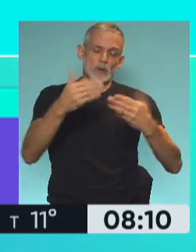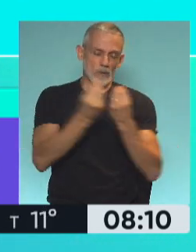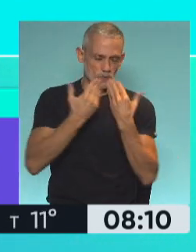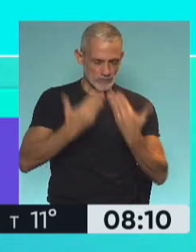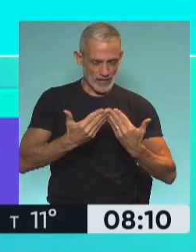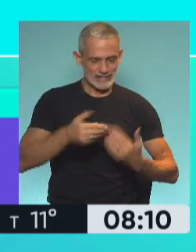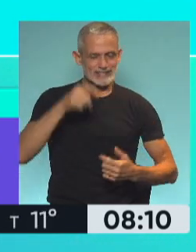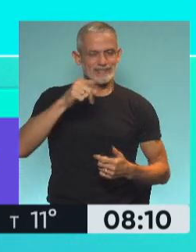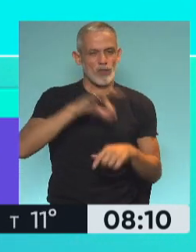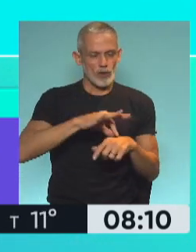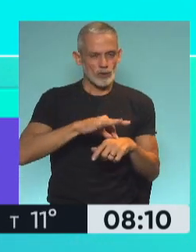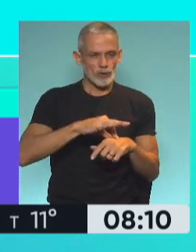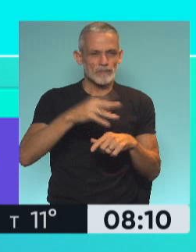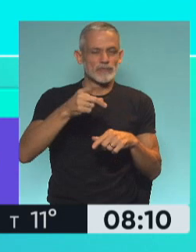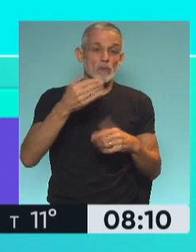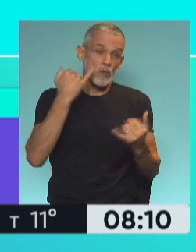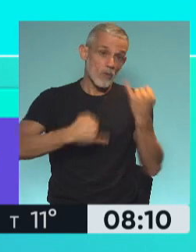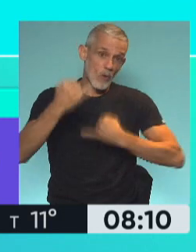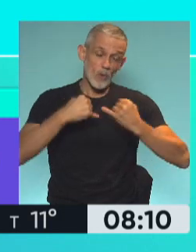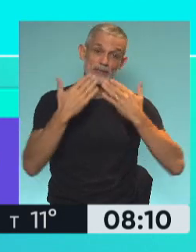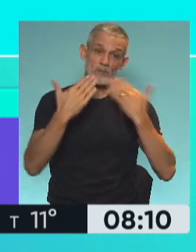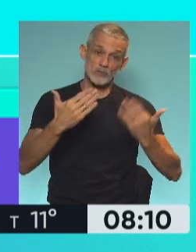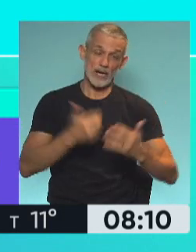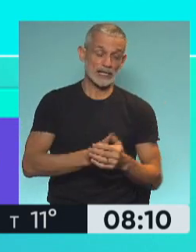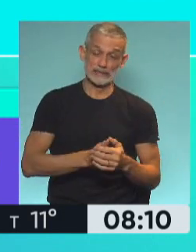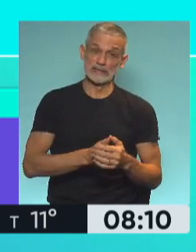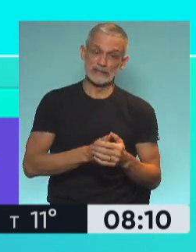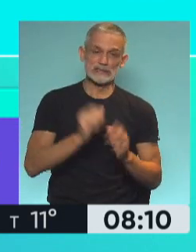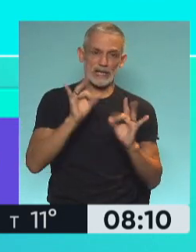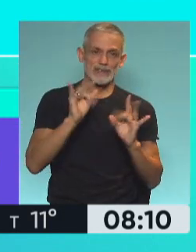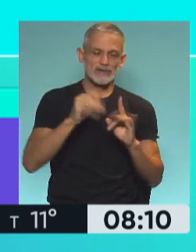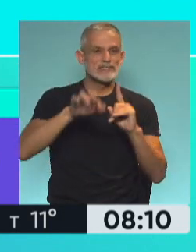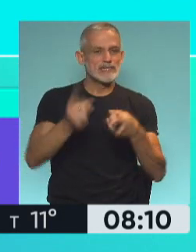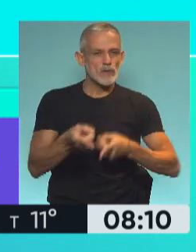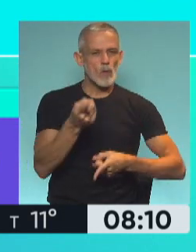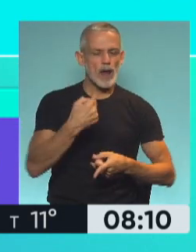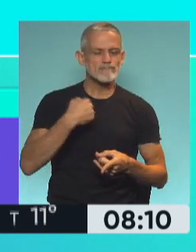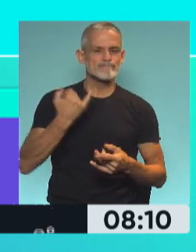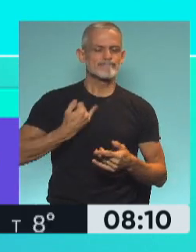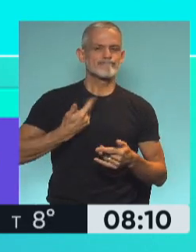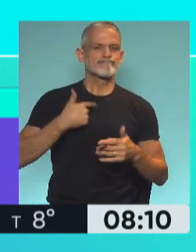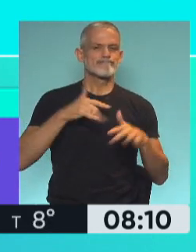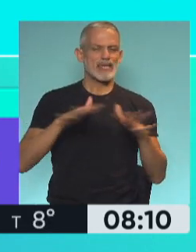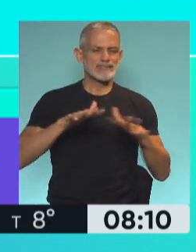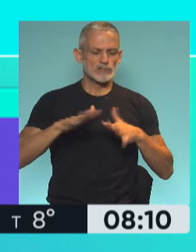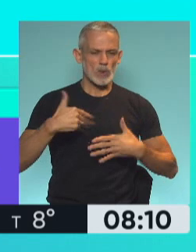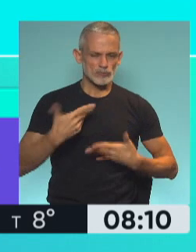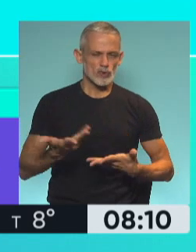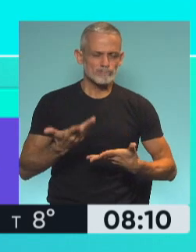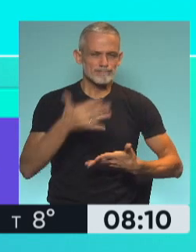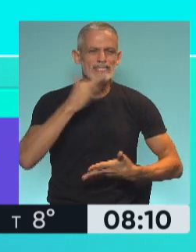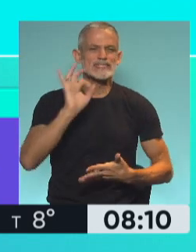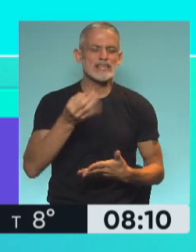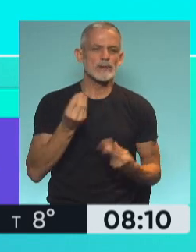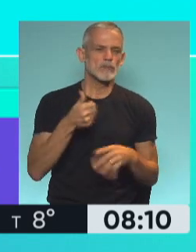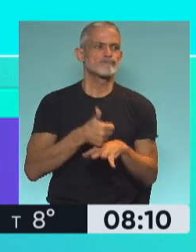gracias, muy amable por su relato, por más crudo que sea, nos pone en situación, nos pone en un lugar de saber